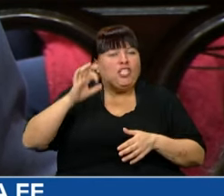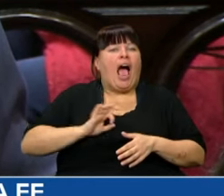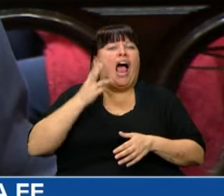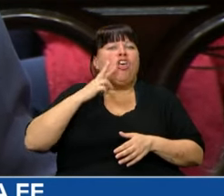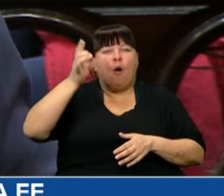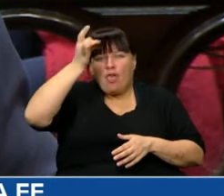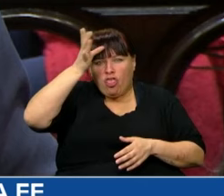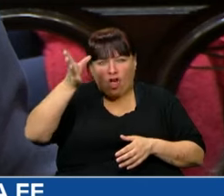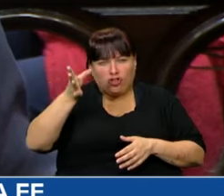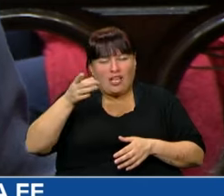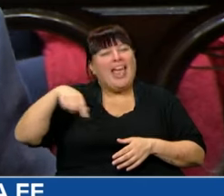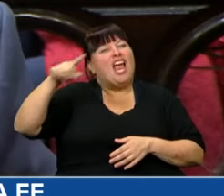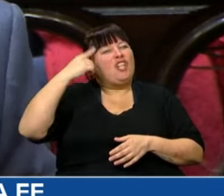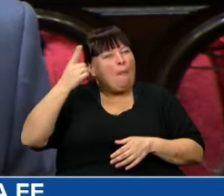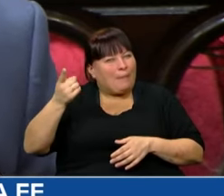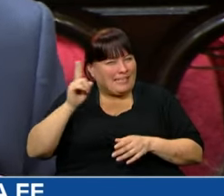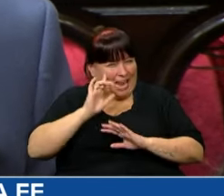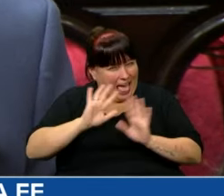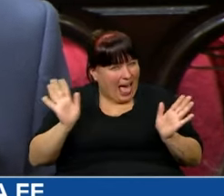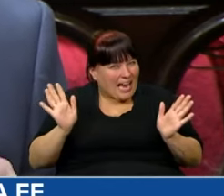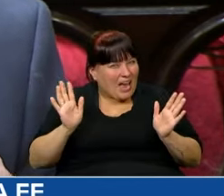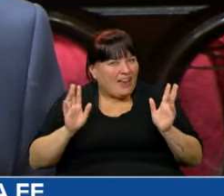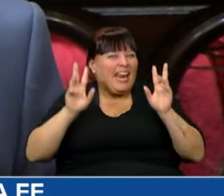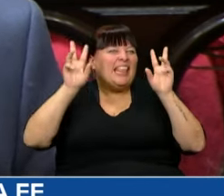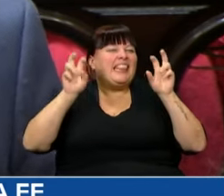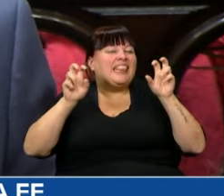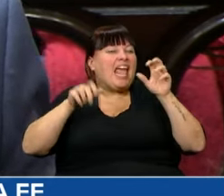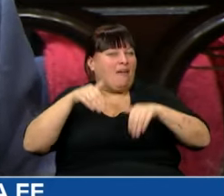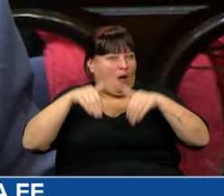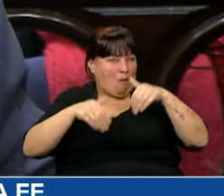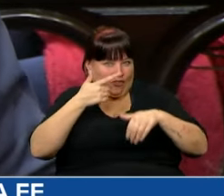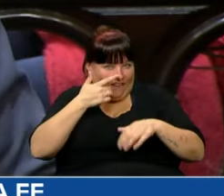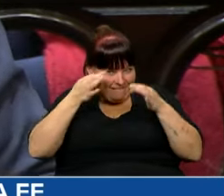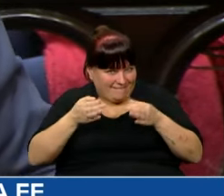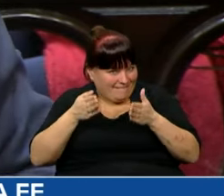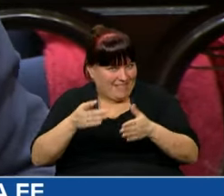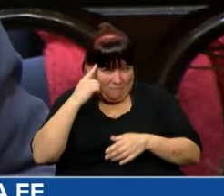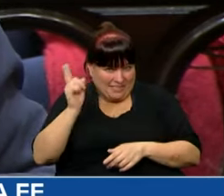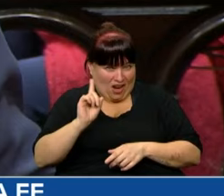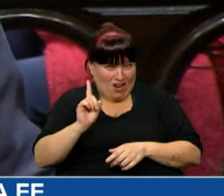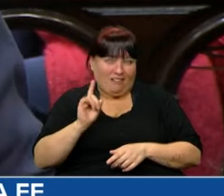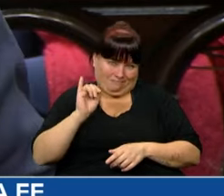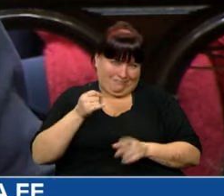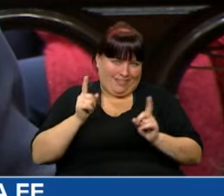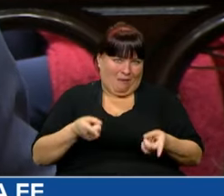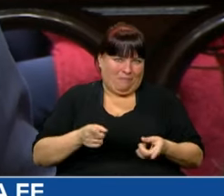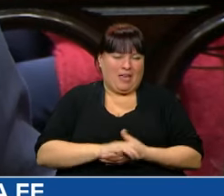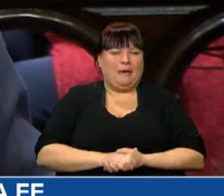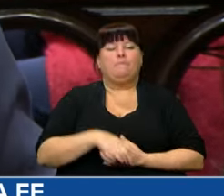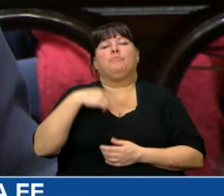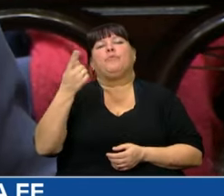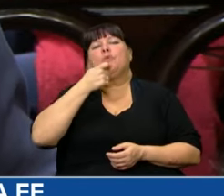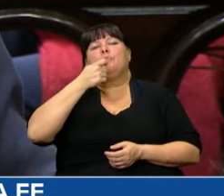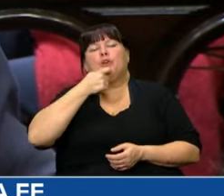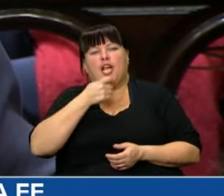año 2012, eso se creen que no tuvo nada que ver con una cuestión específicamente electoralista. Cuando, por